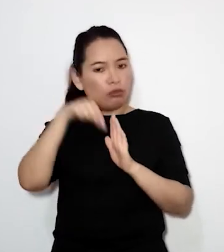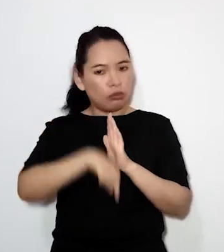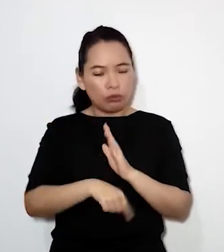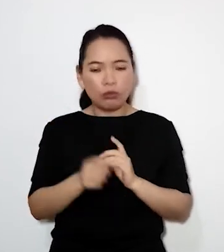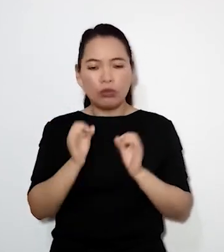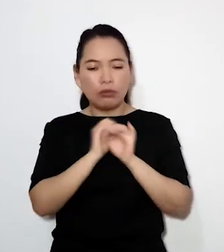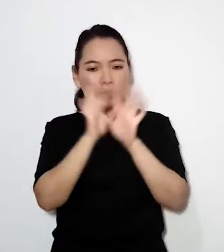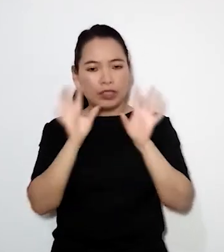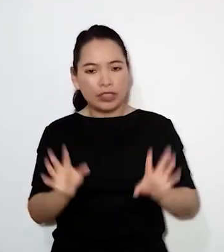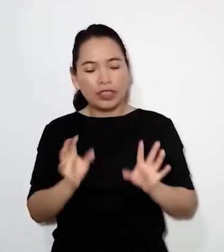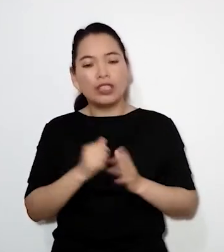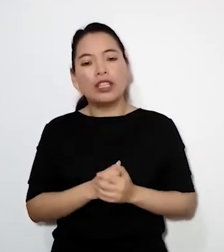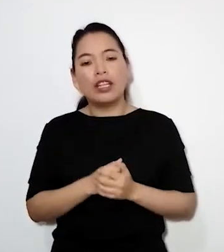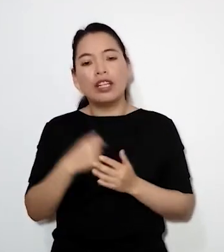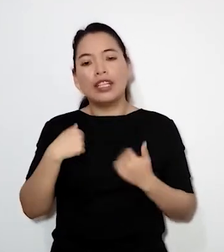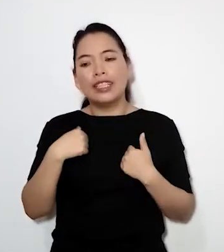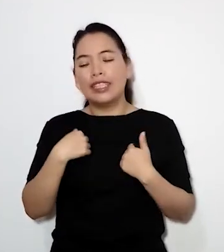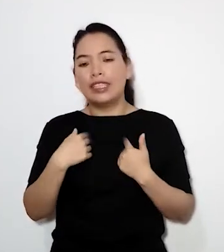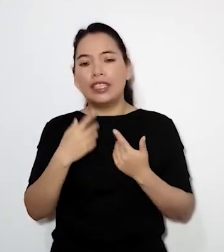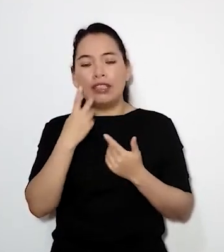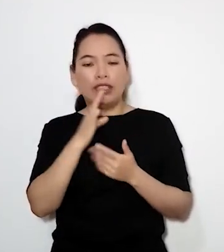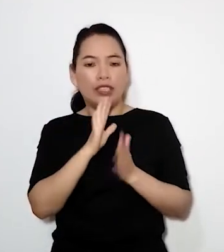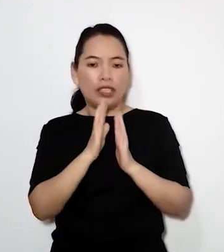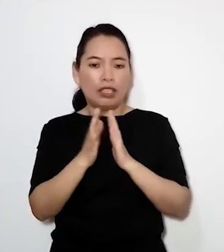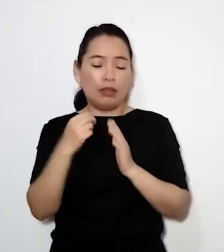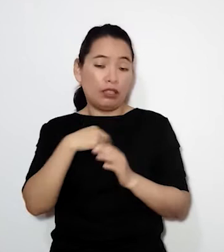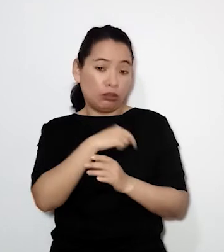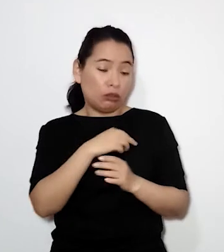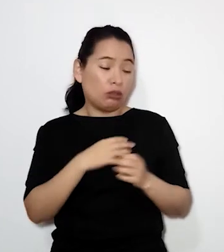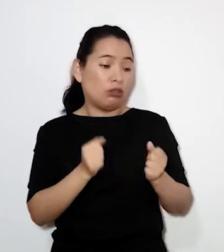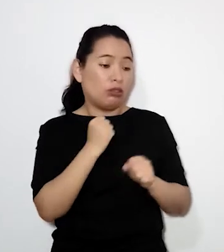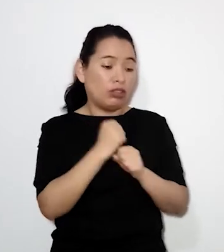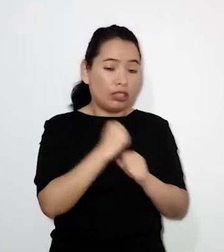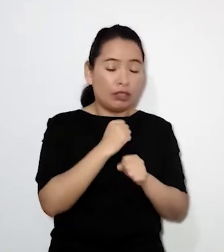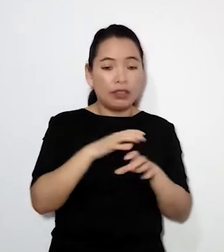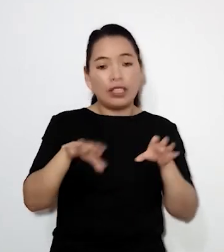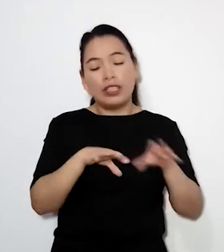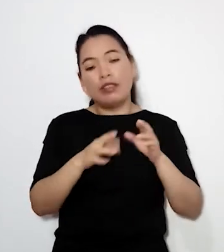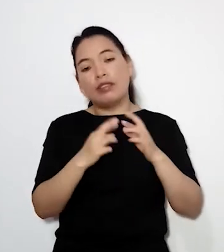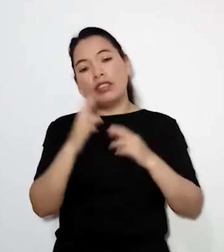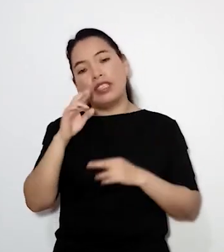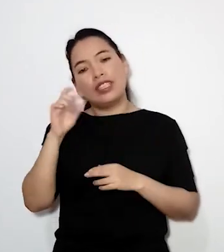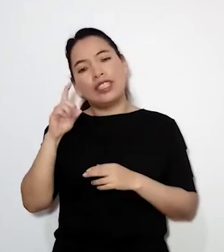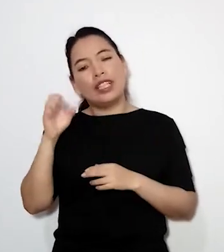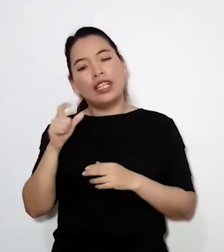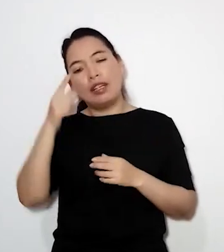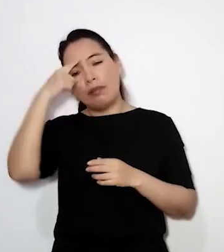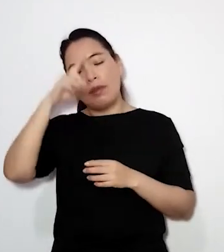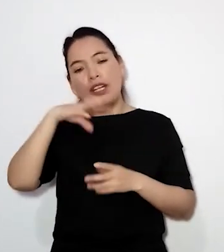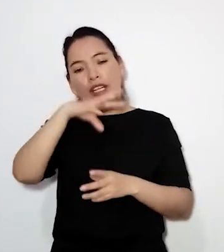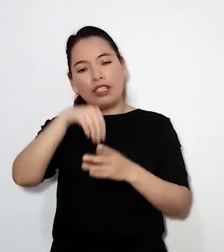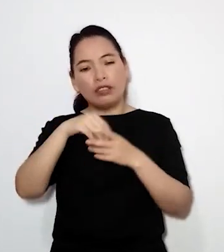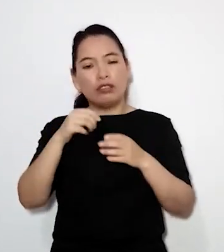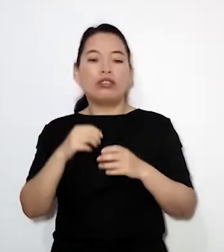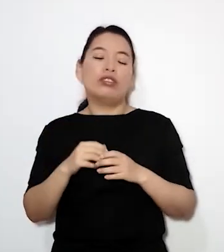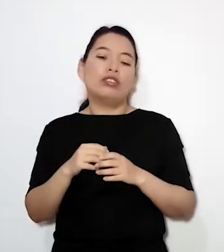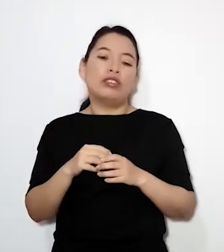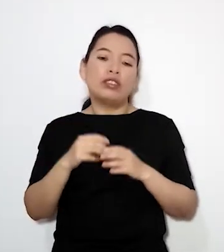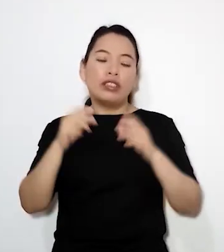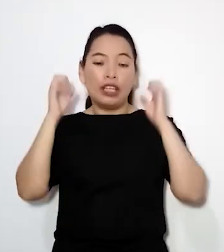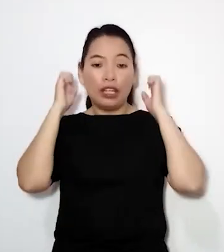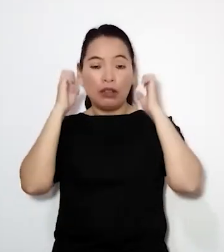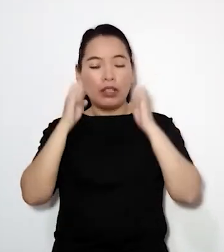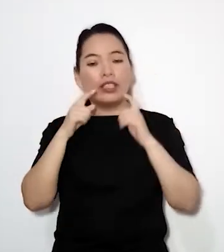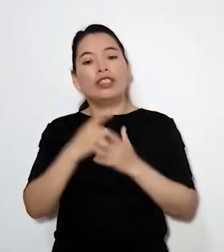poco con el trabajo que hacemos de la Red Regional por la Educación Inclusiva y que implican cambios en términos de prácticas